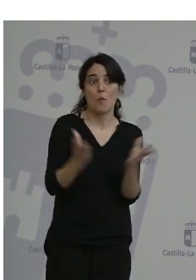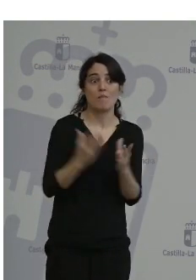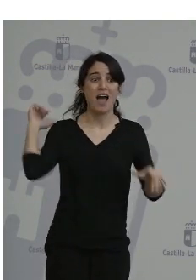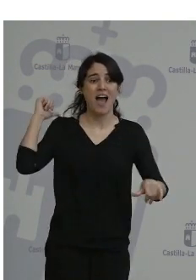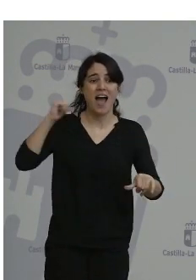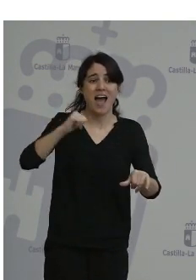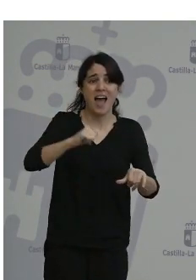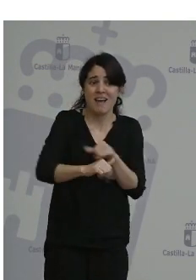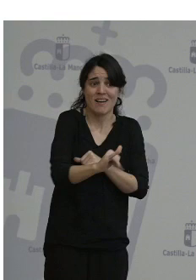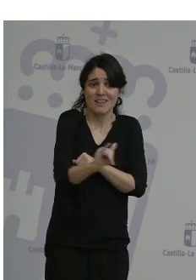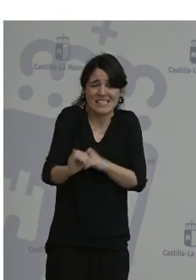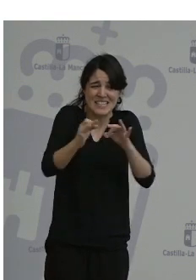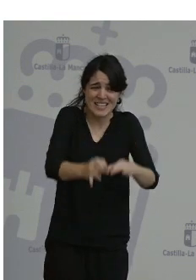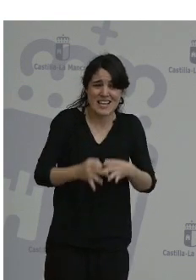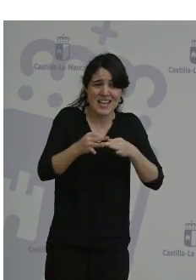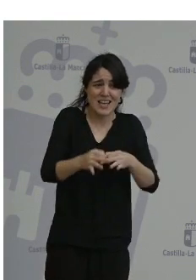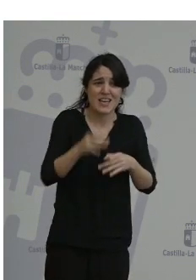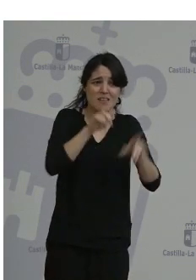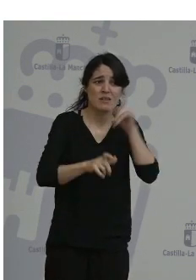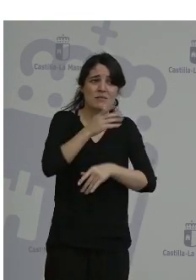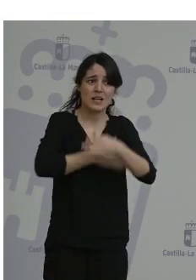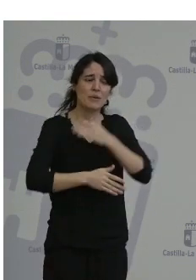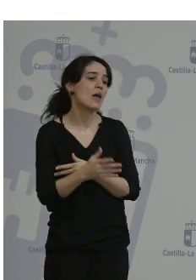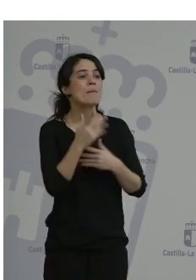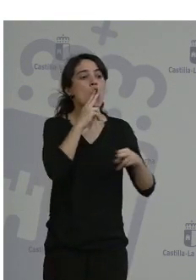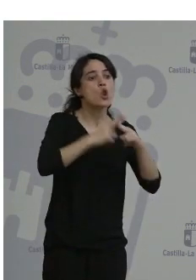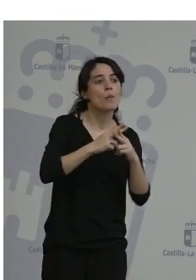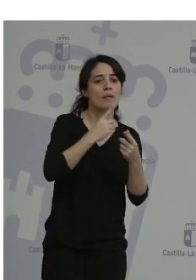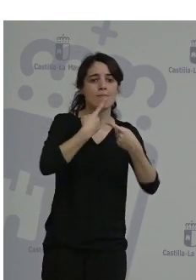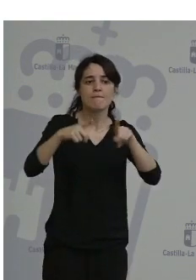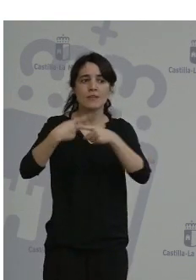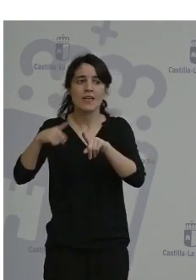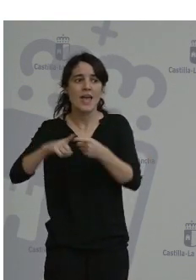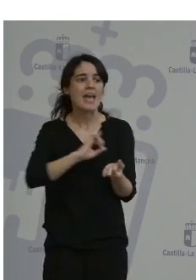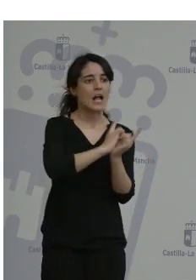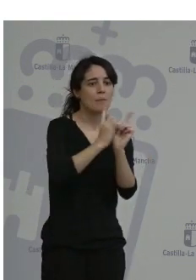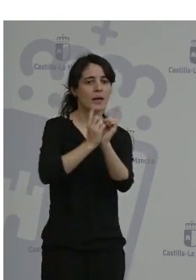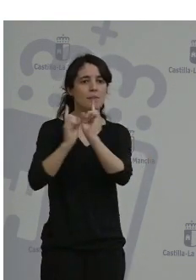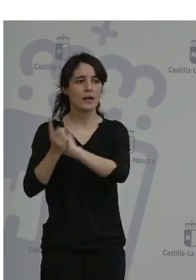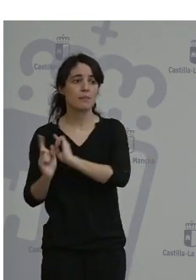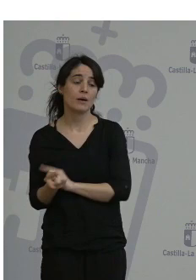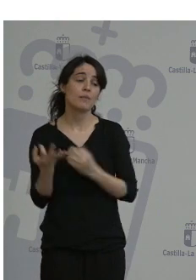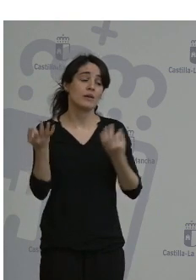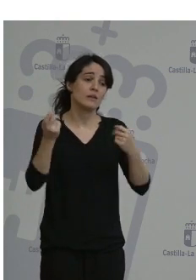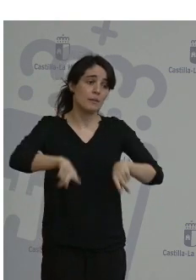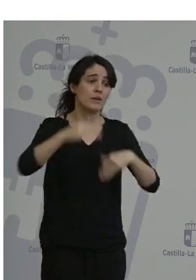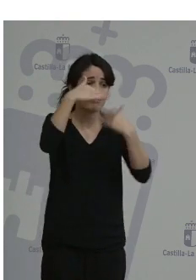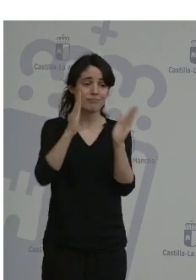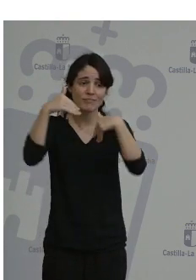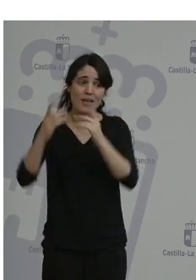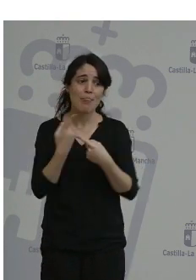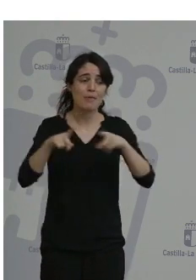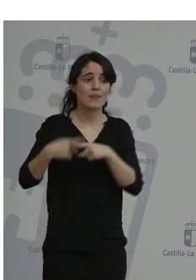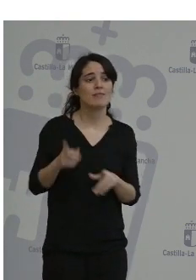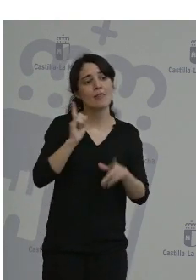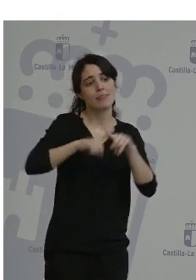Han existido siempre, con distintos nombres que han ido cambiando y con muy diferentes tratos, según las épocas,